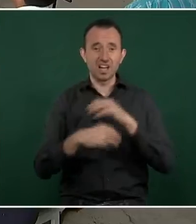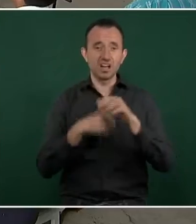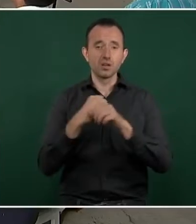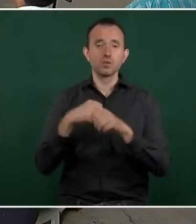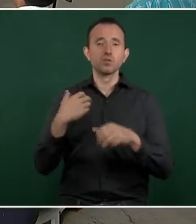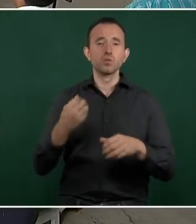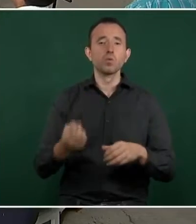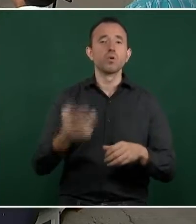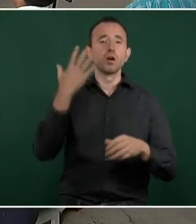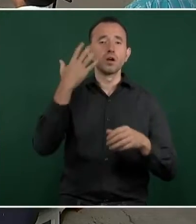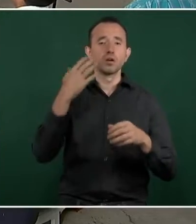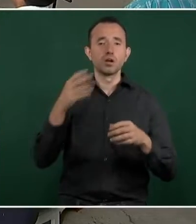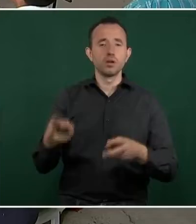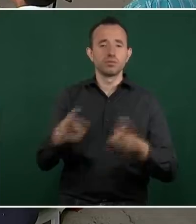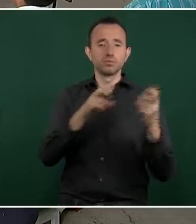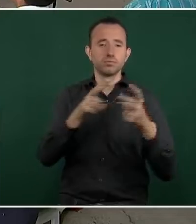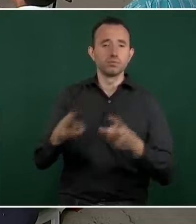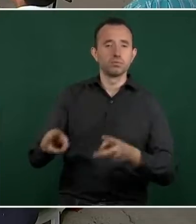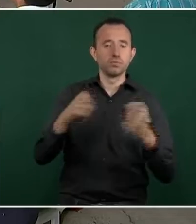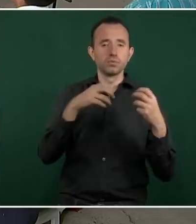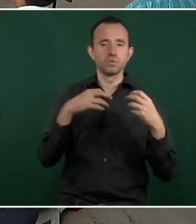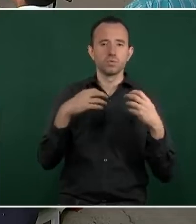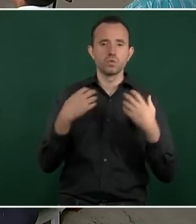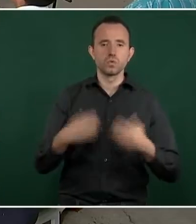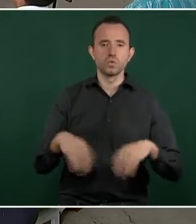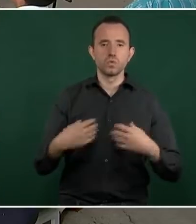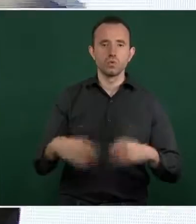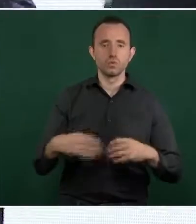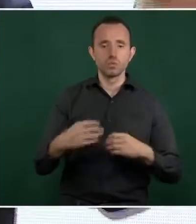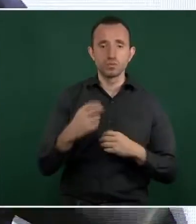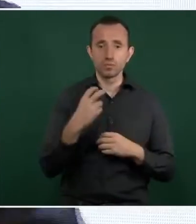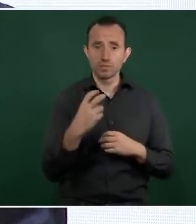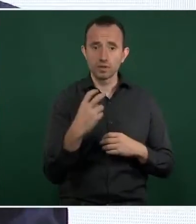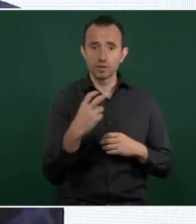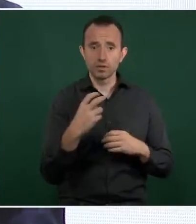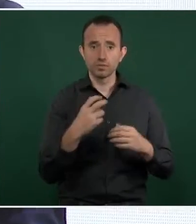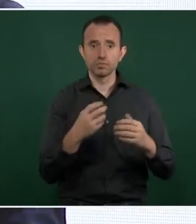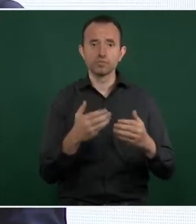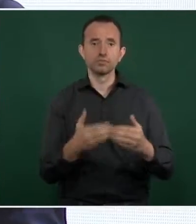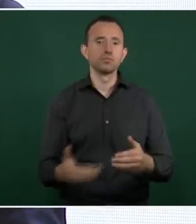ni siquiera durante el periodo colonial, que fueron 3 siglos,